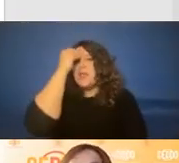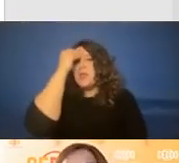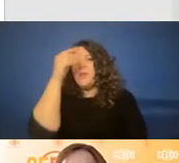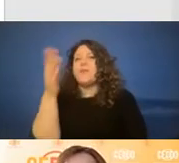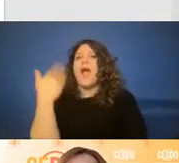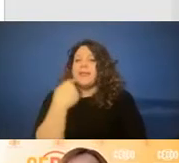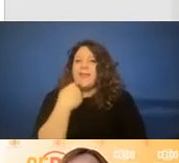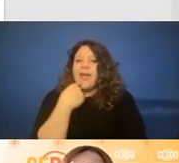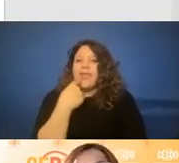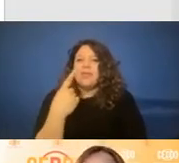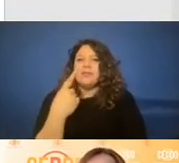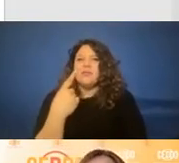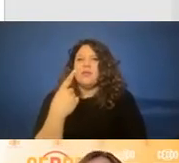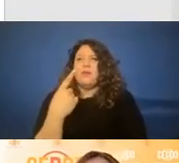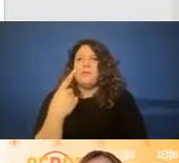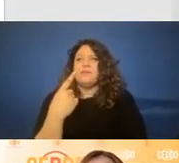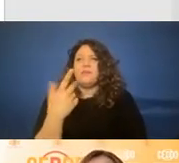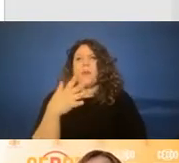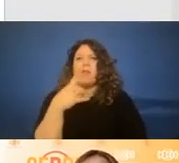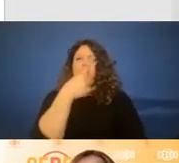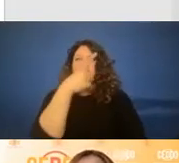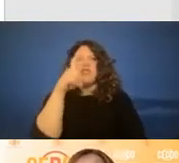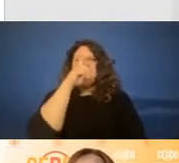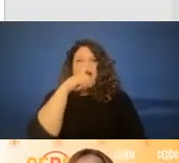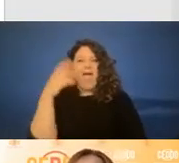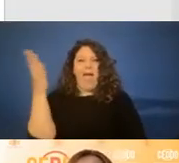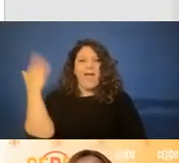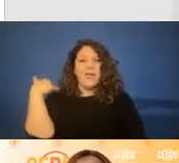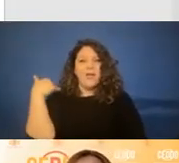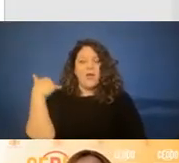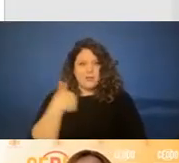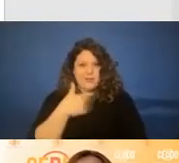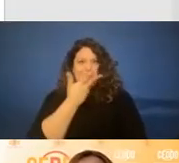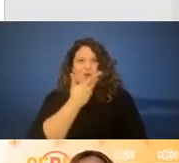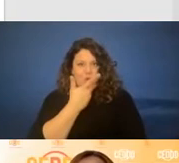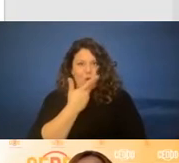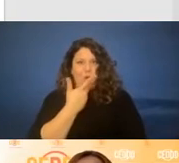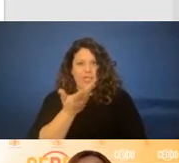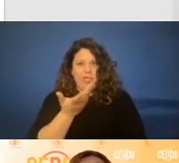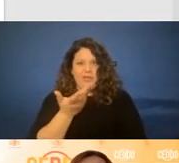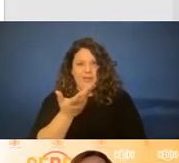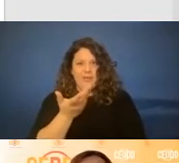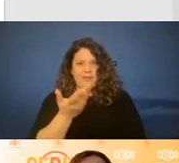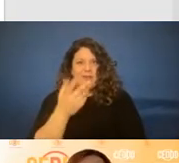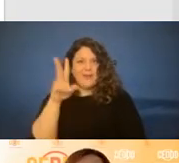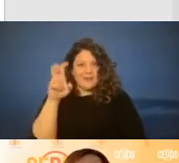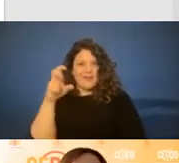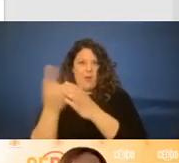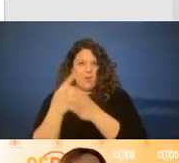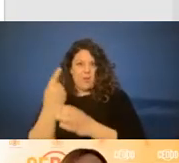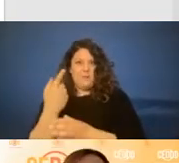antes que desde hace como unos 100 años, creo, que se conoce ya el espectro